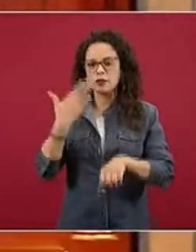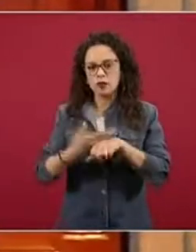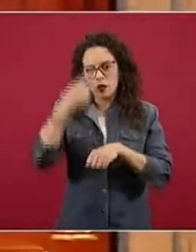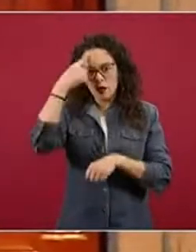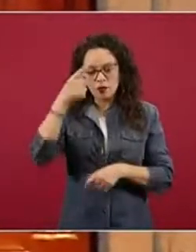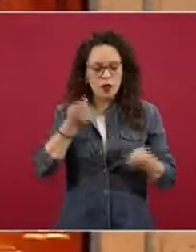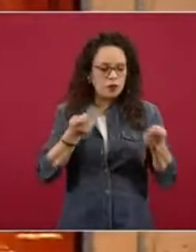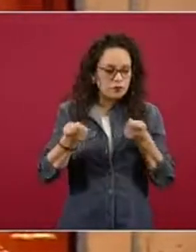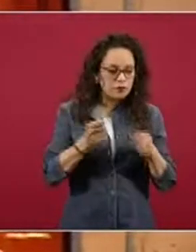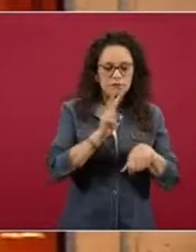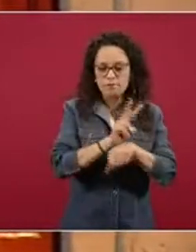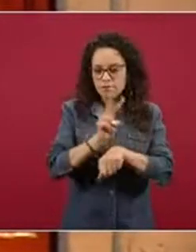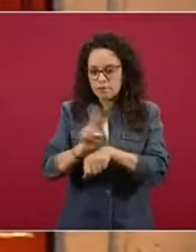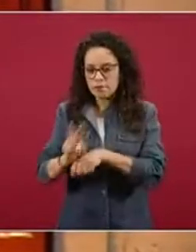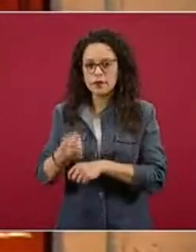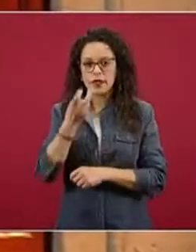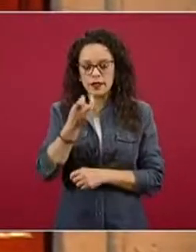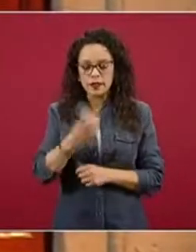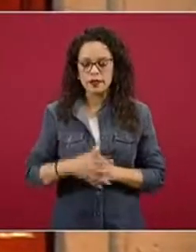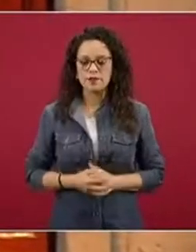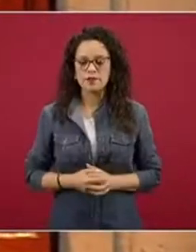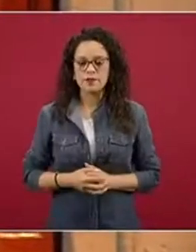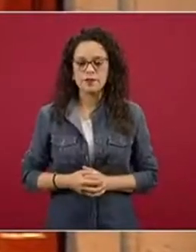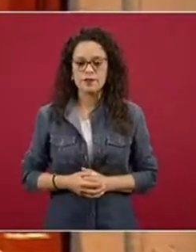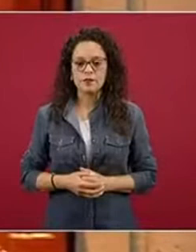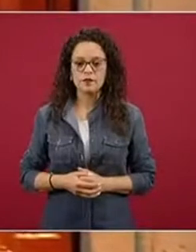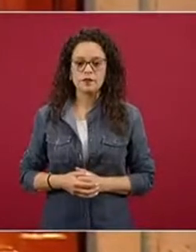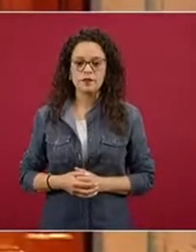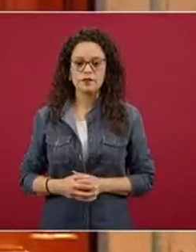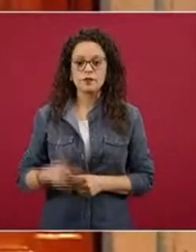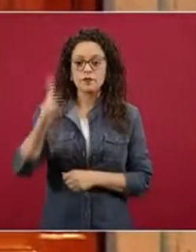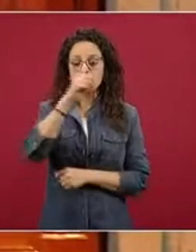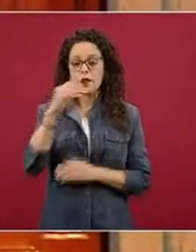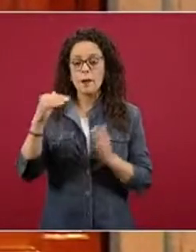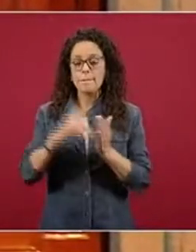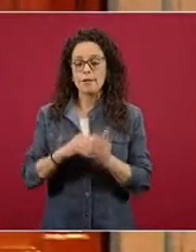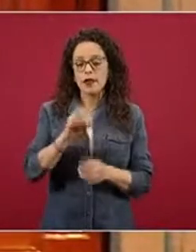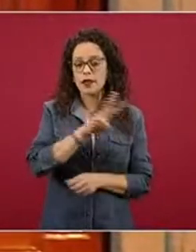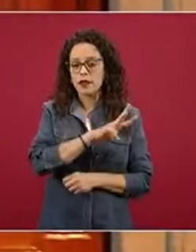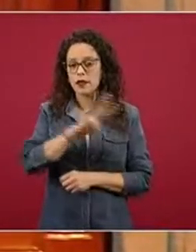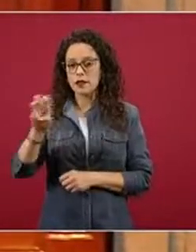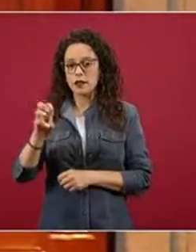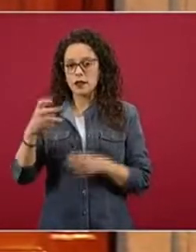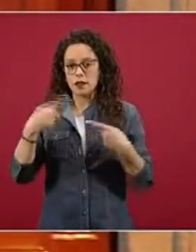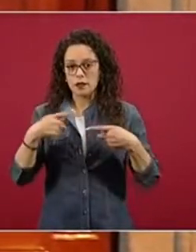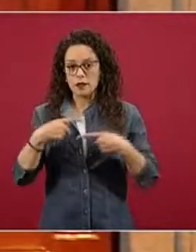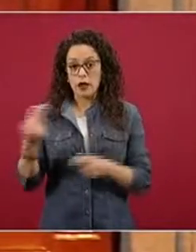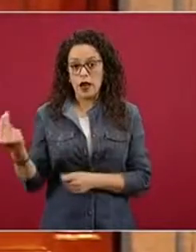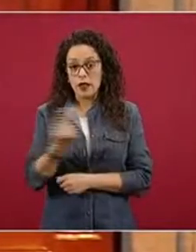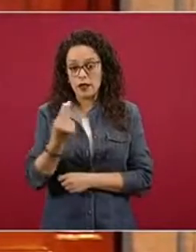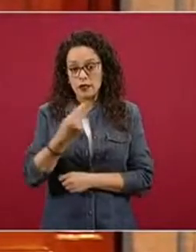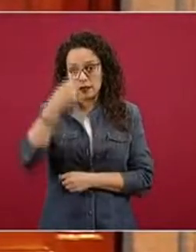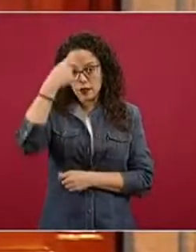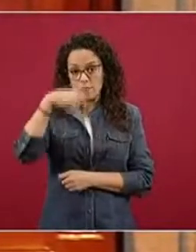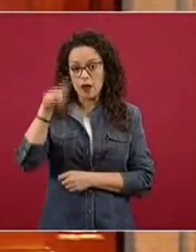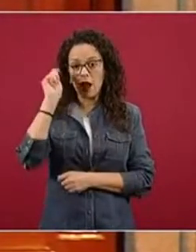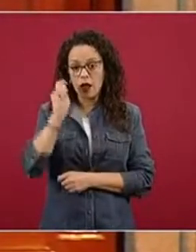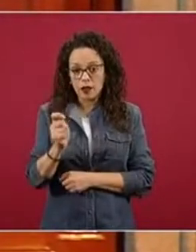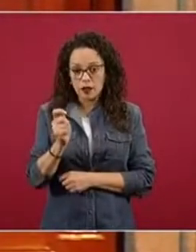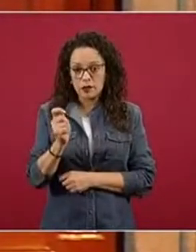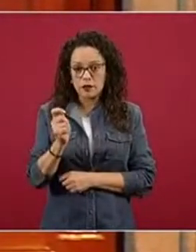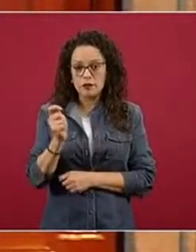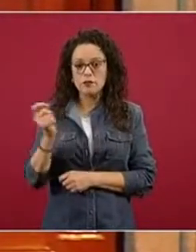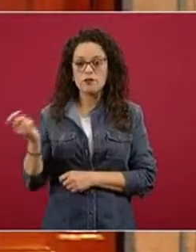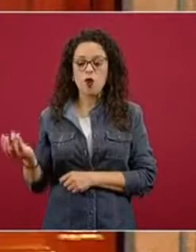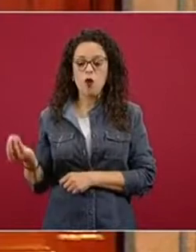todo ese monitoreo. Se requieren más de 1,300 personas para hacer la labor de la colocación